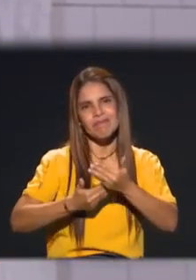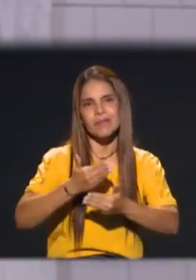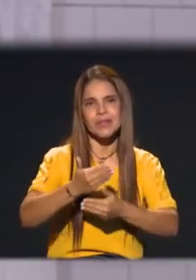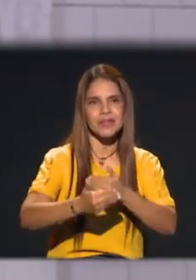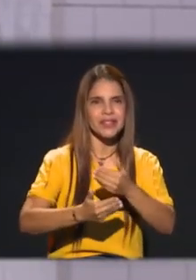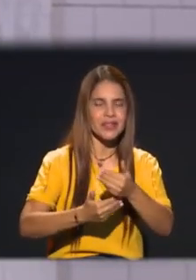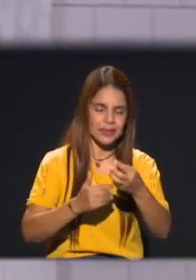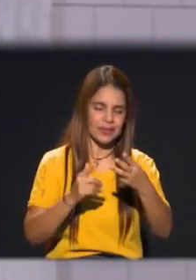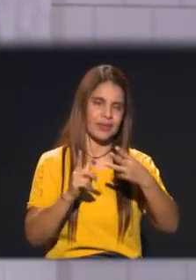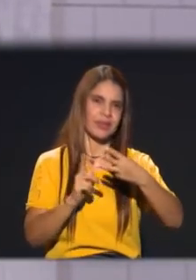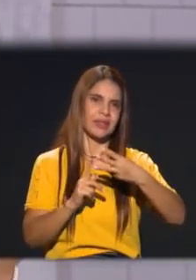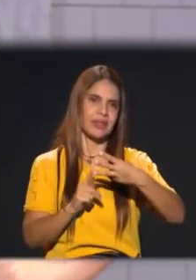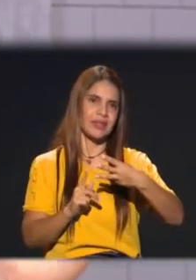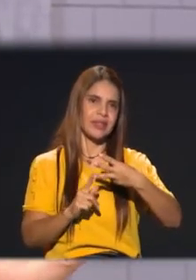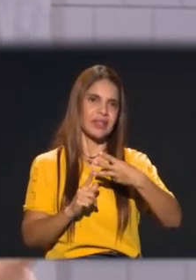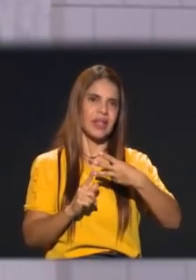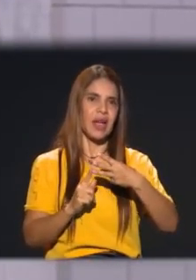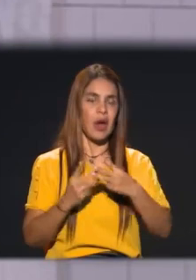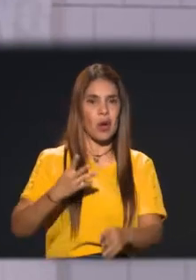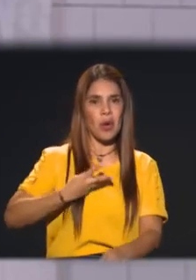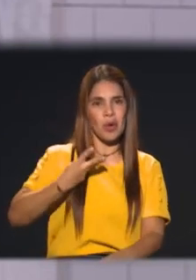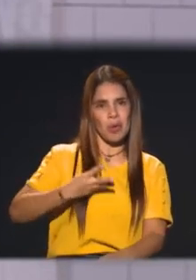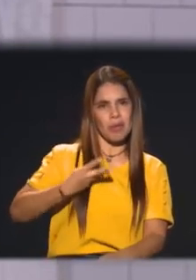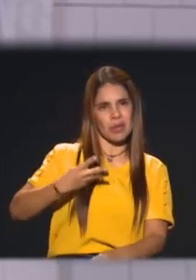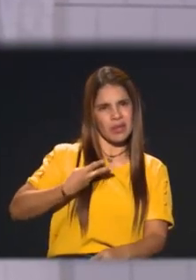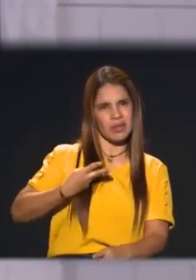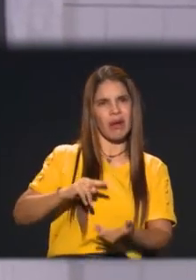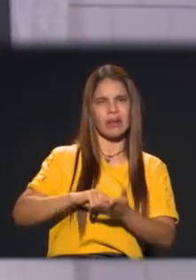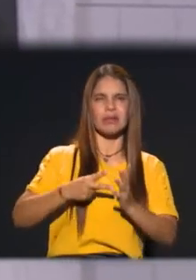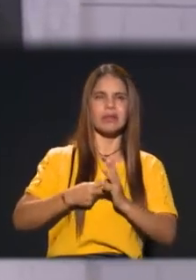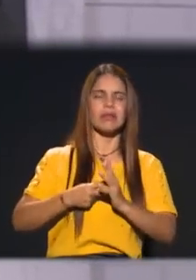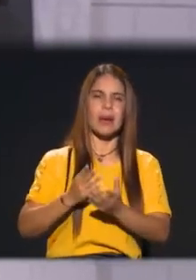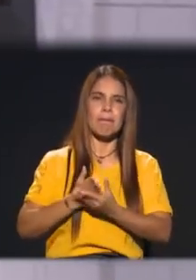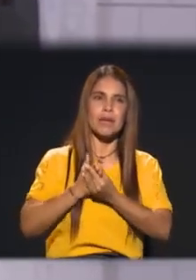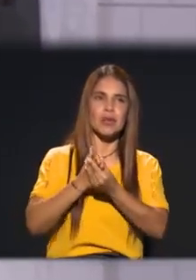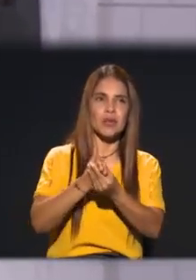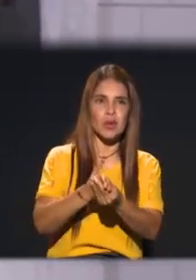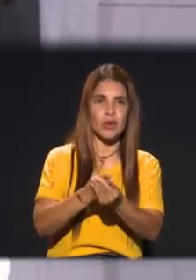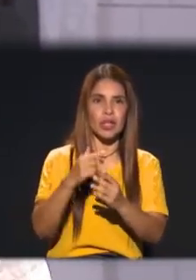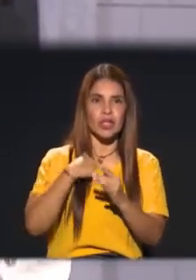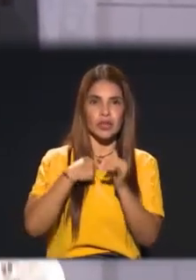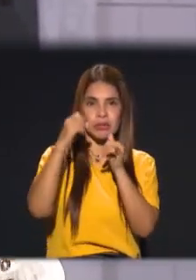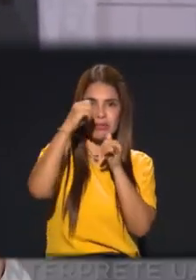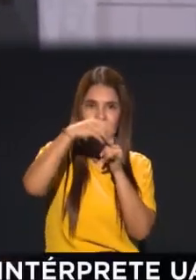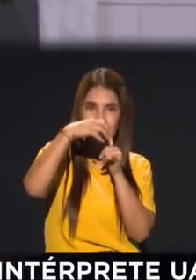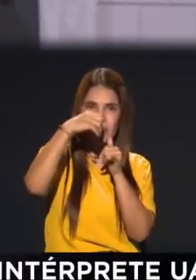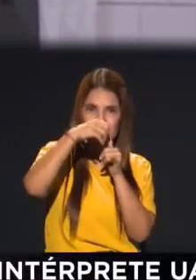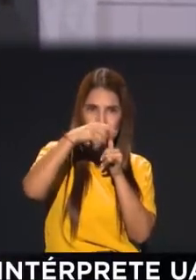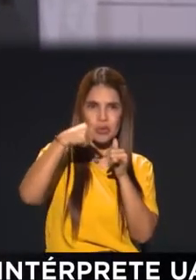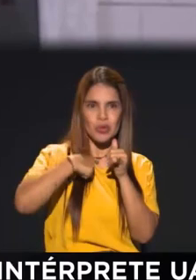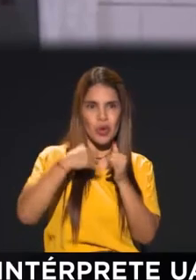Y tercero, que hacer de nuestras competencias nuestra metodología. Por ejemplo, yo estoy haciendo el canal con mis